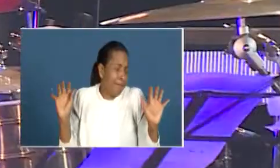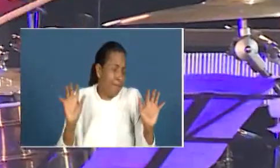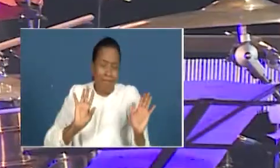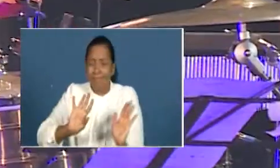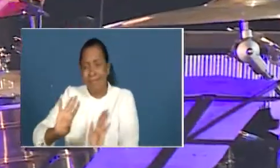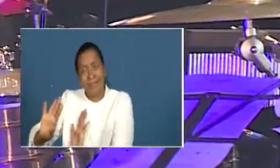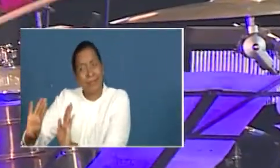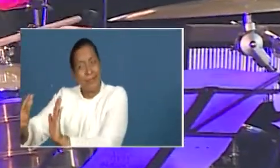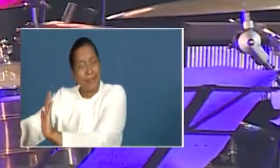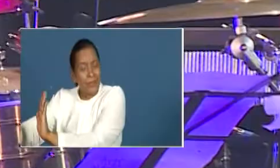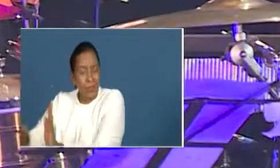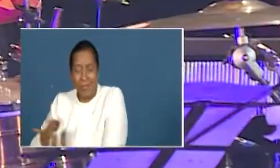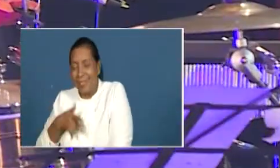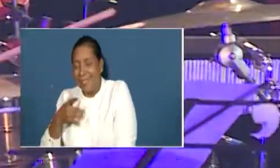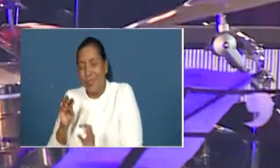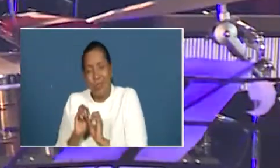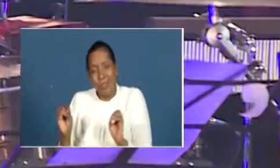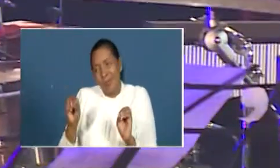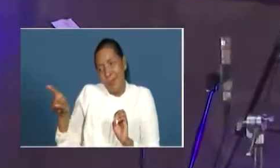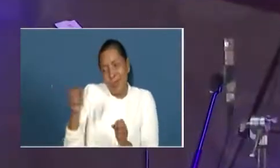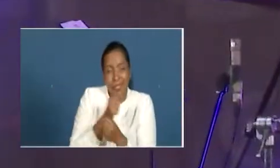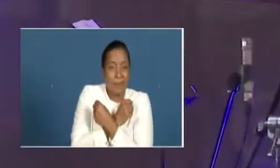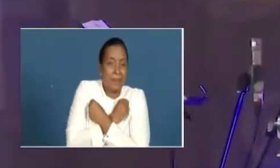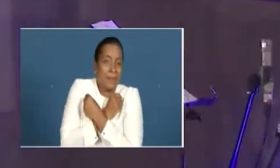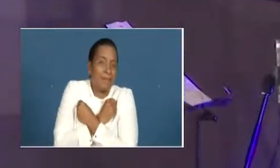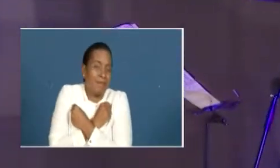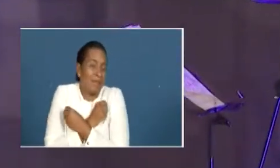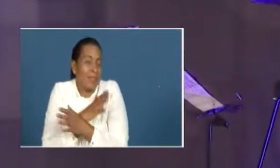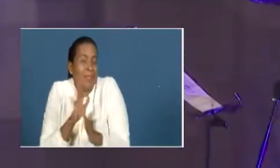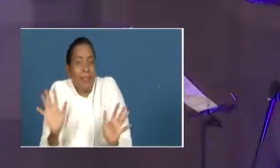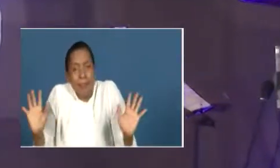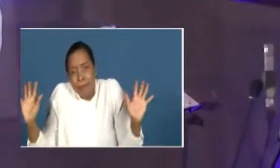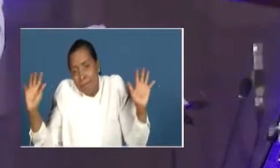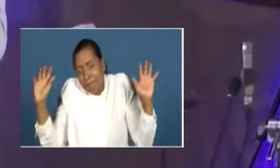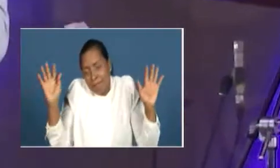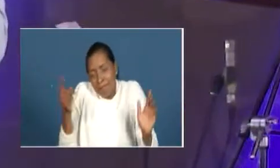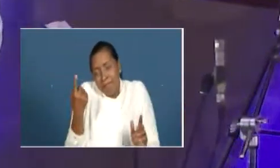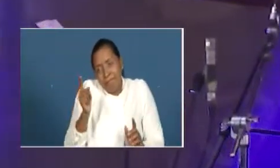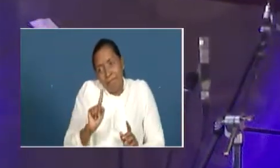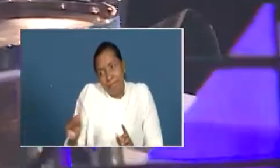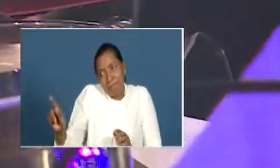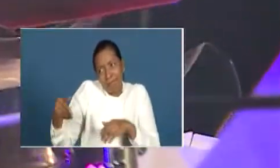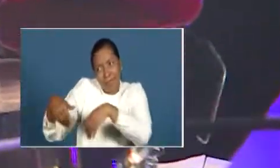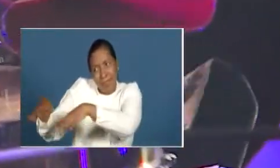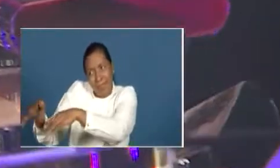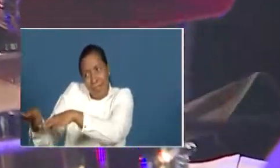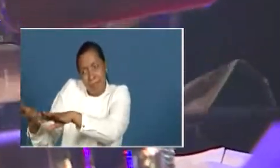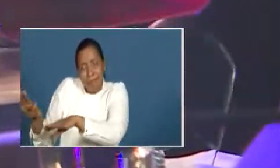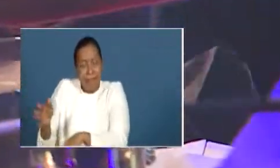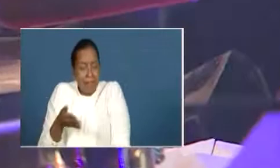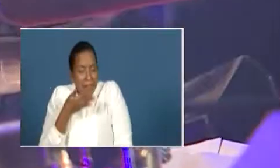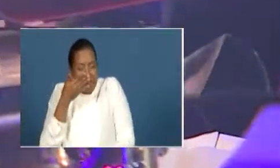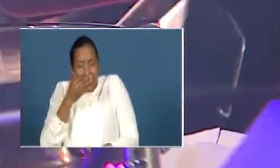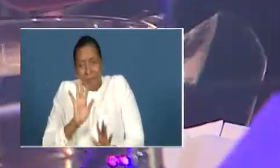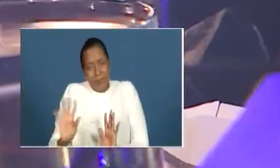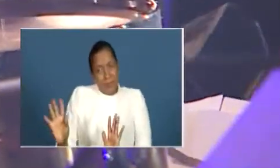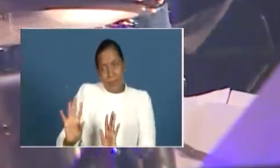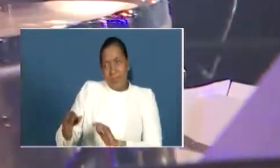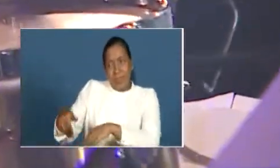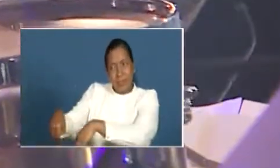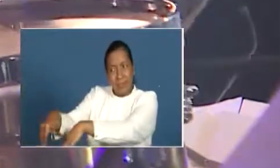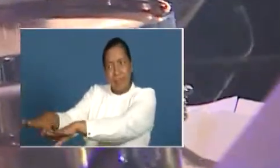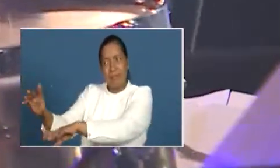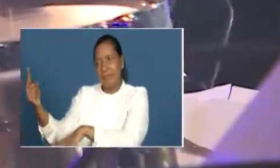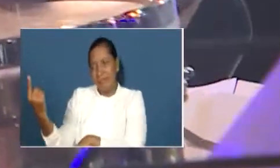yo. Lo que muere es para siempre, no respira, no vuelve, y